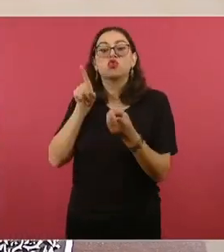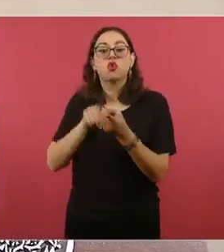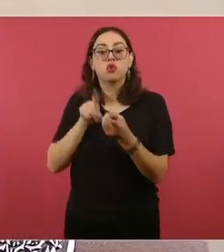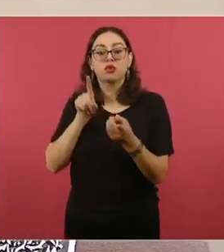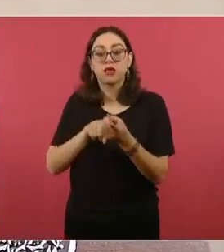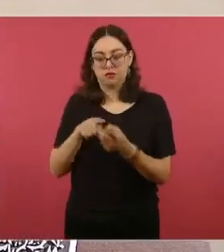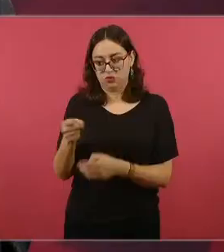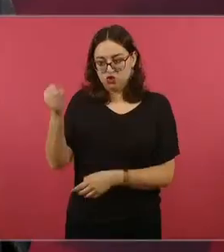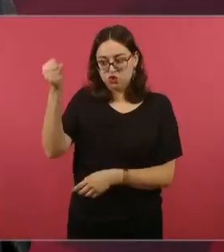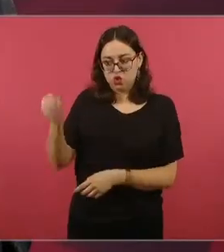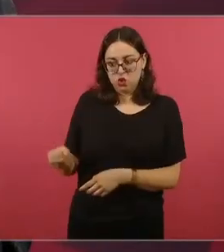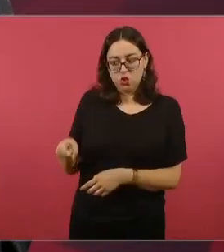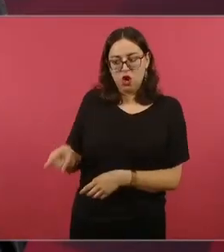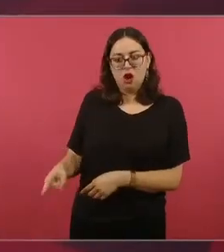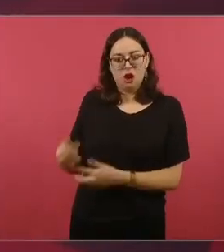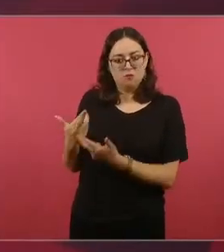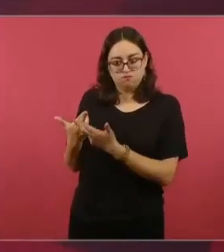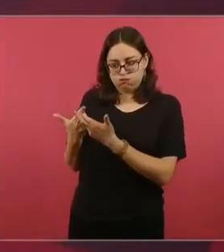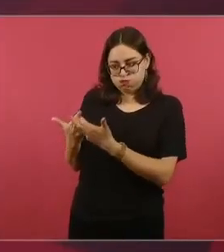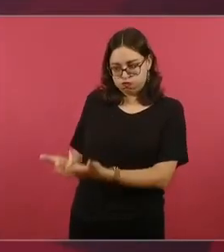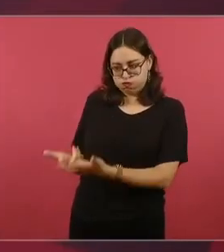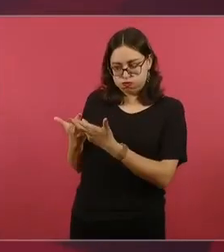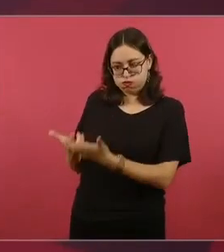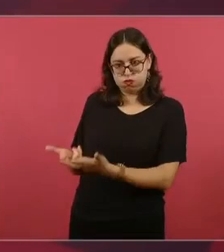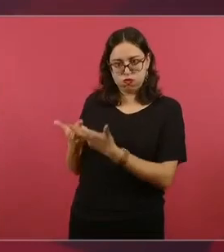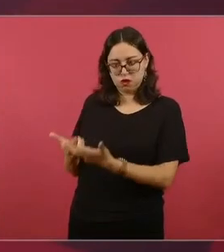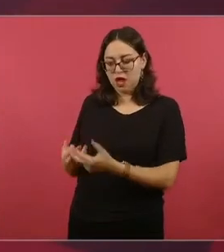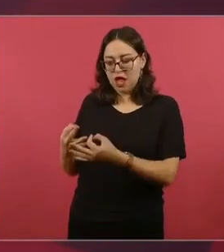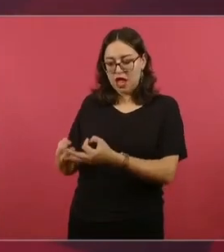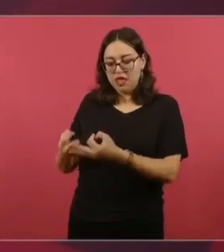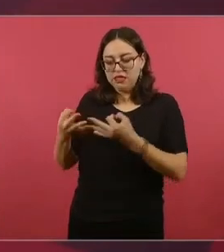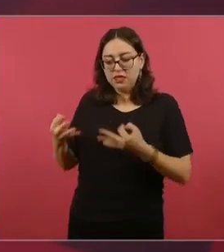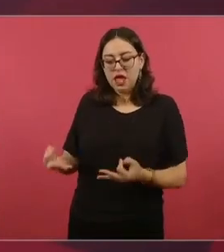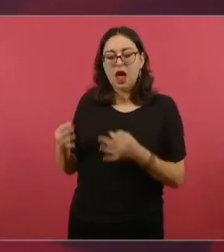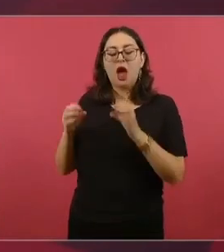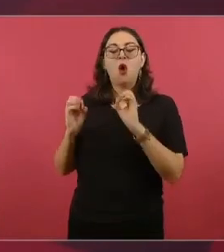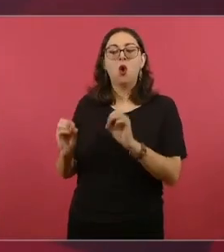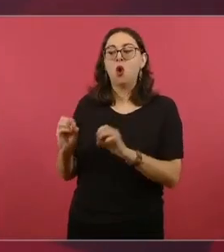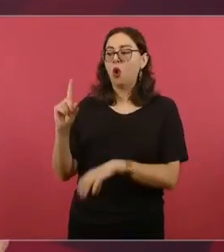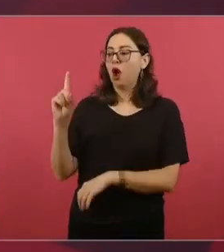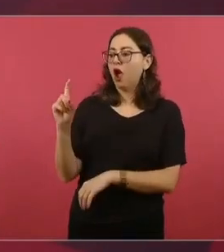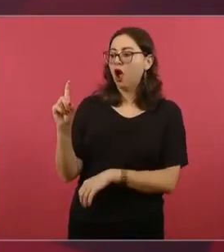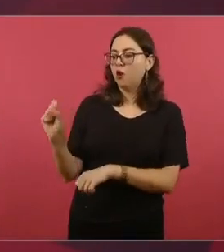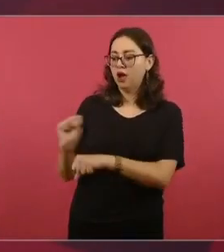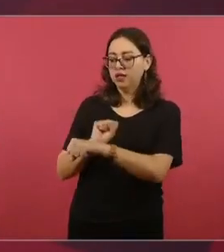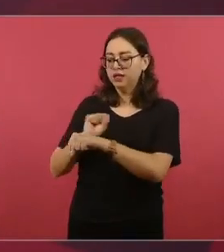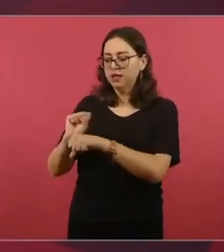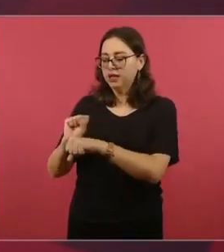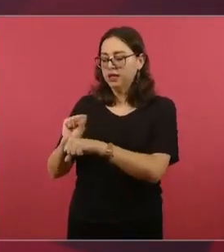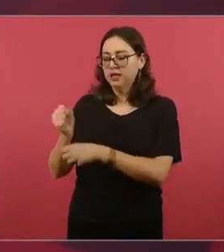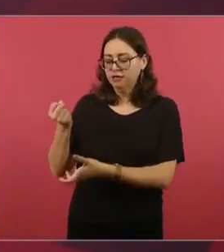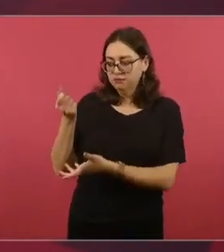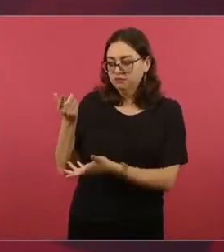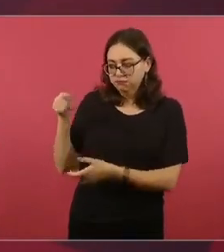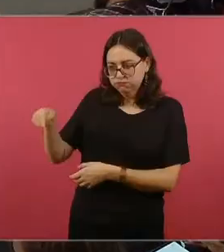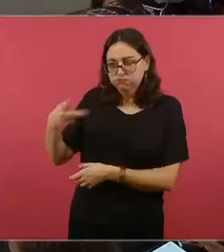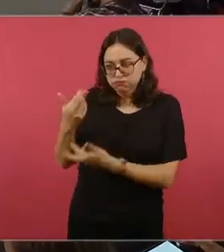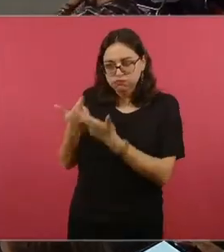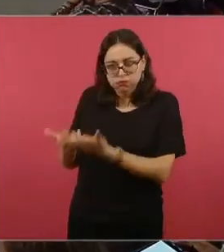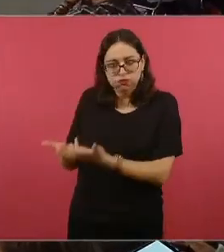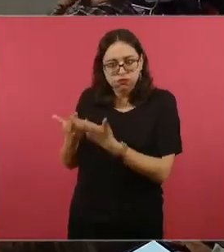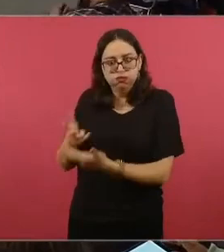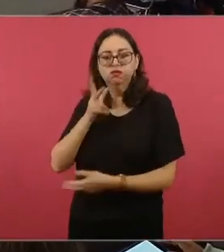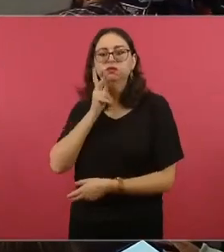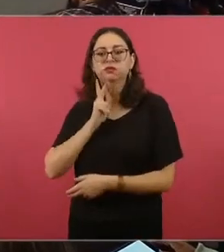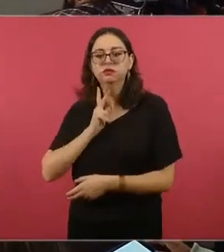en el sureste, en tierra, en aguas someras, la mitad del